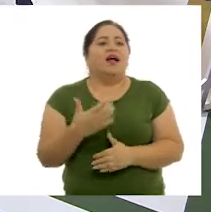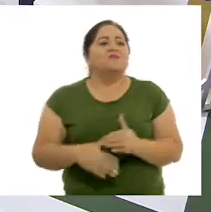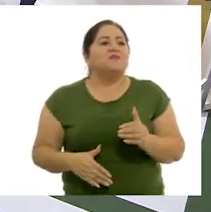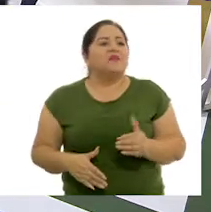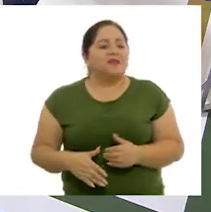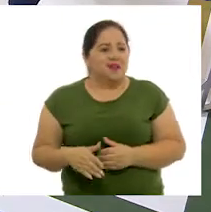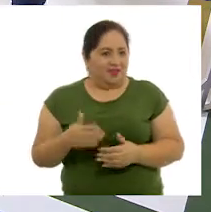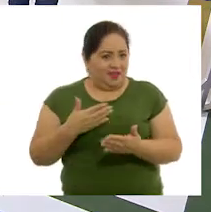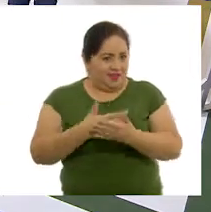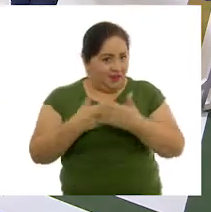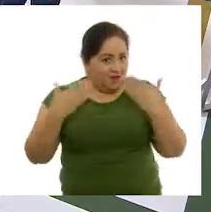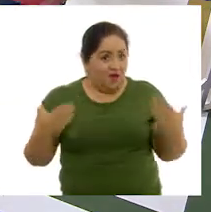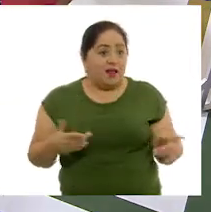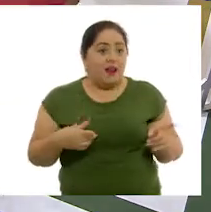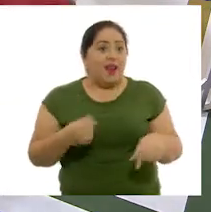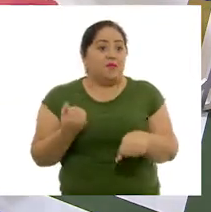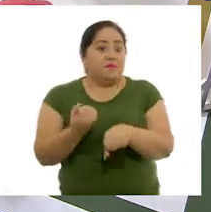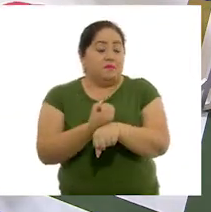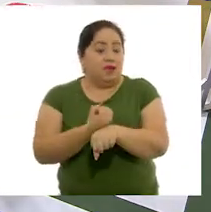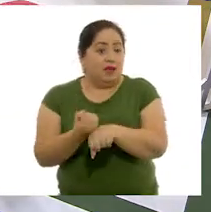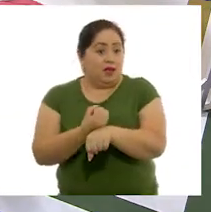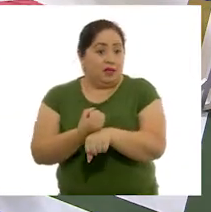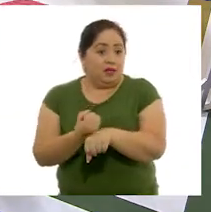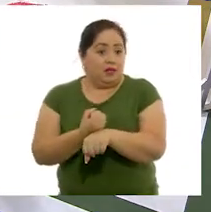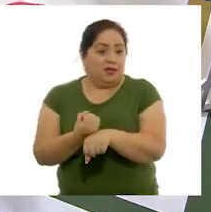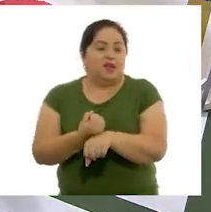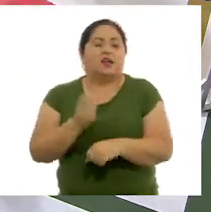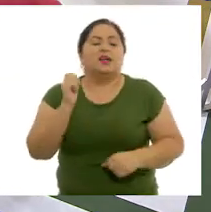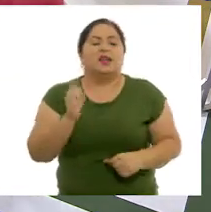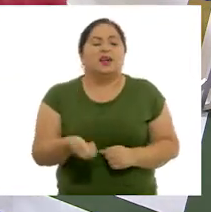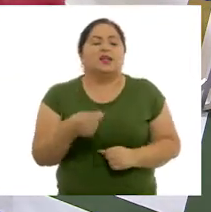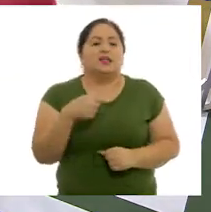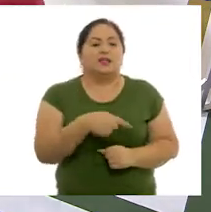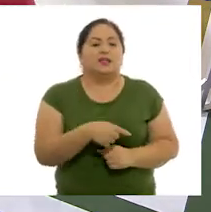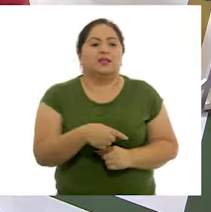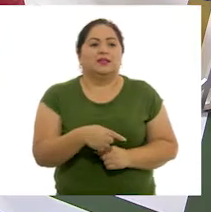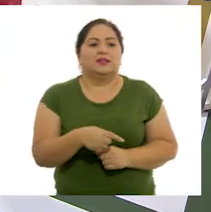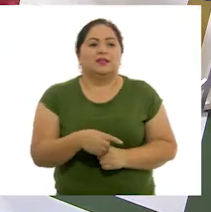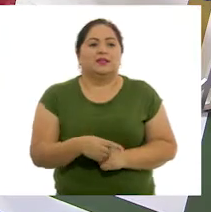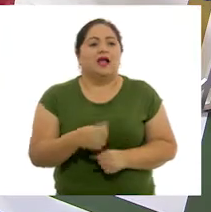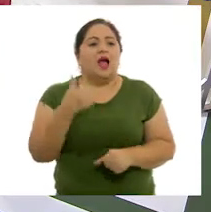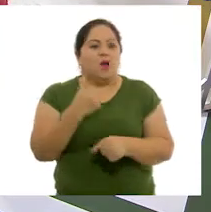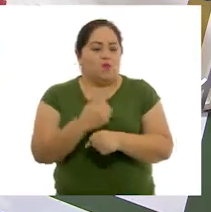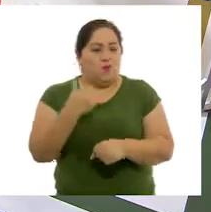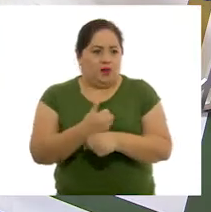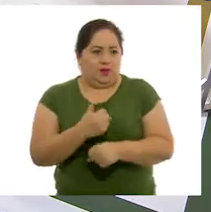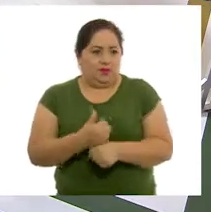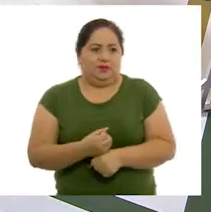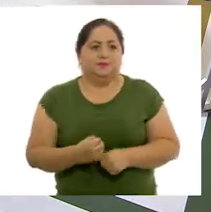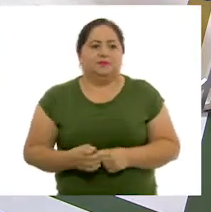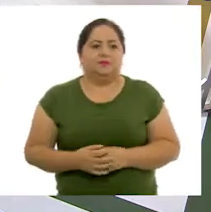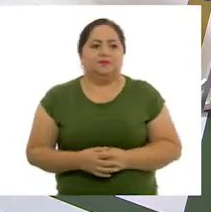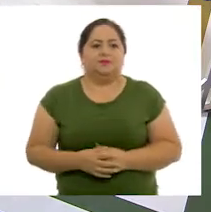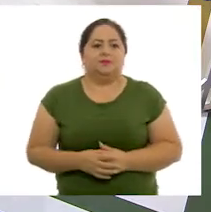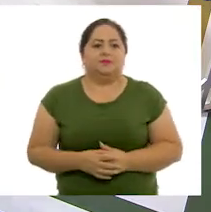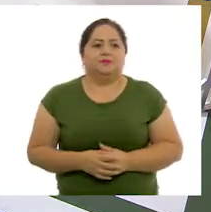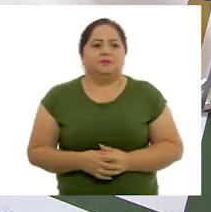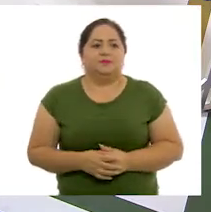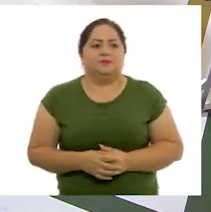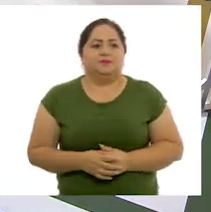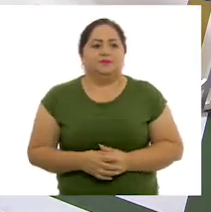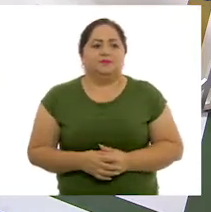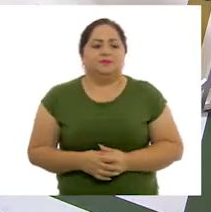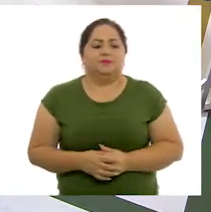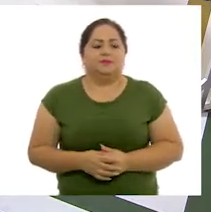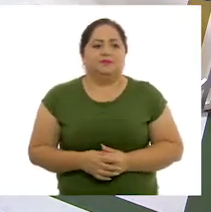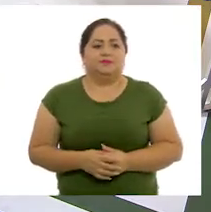acuerdo, entonces ahora con el amarillo representa el vaivén de la abuelita. Muy bien. Entonces vamos a hacer el